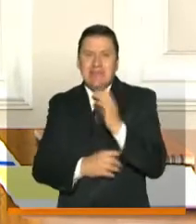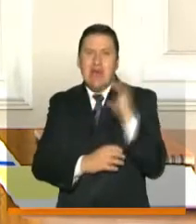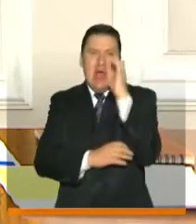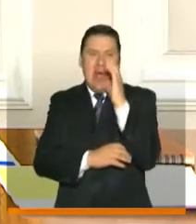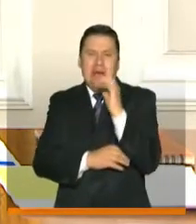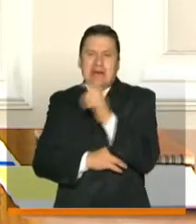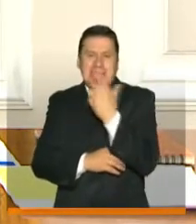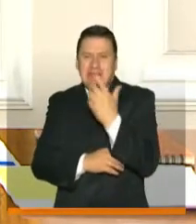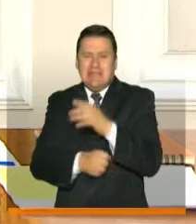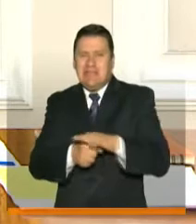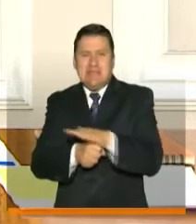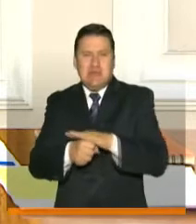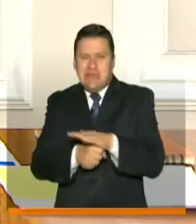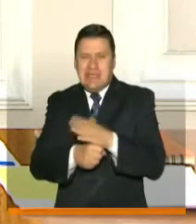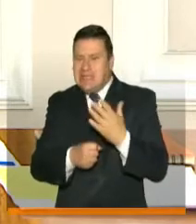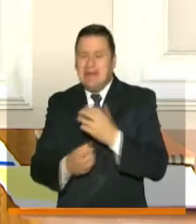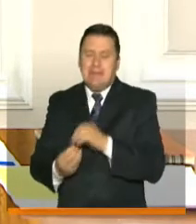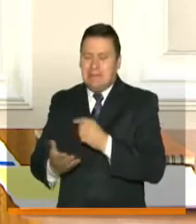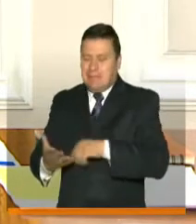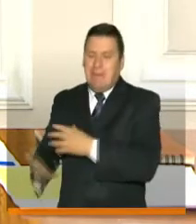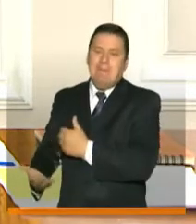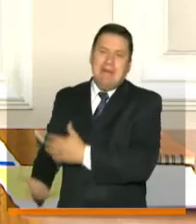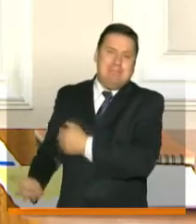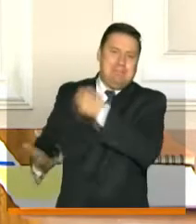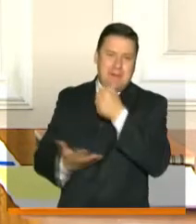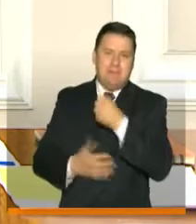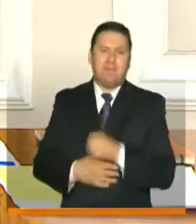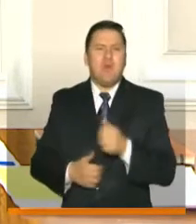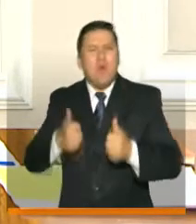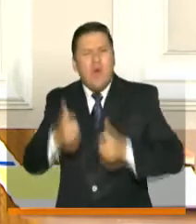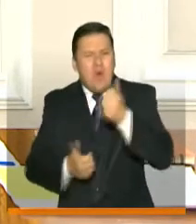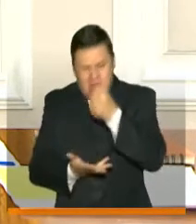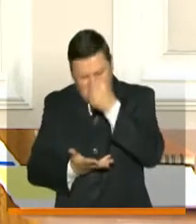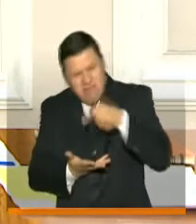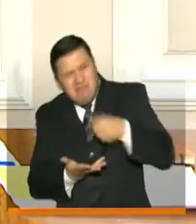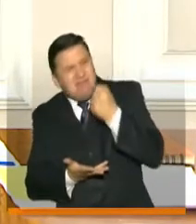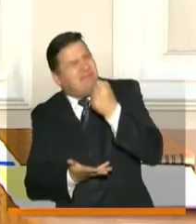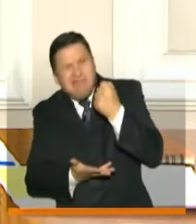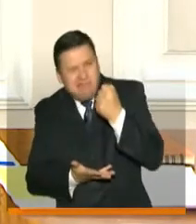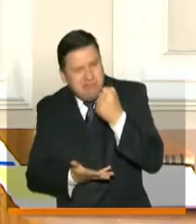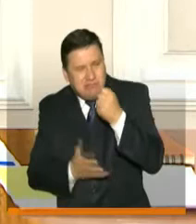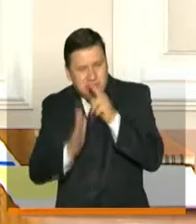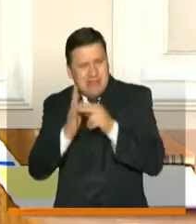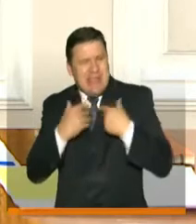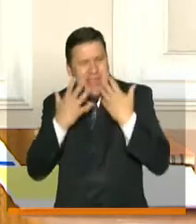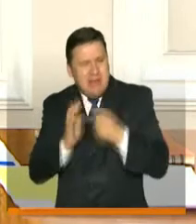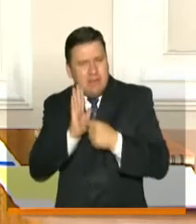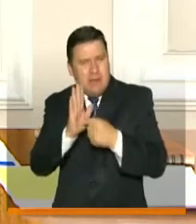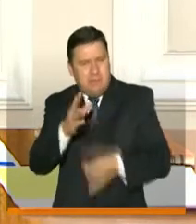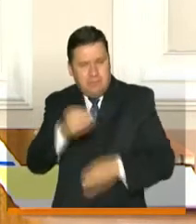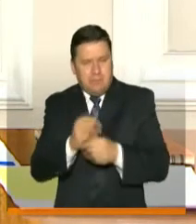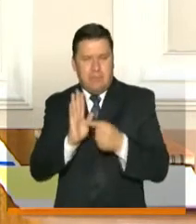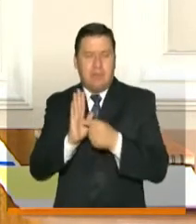país de esta situación. ¿Y cuáles son algunas de las medidas que queremos